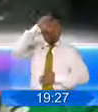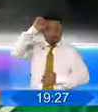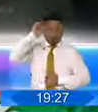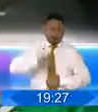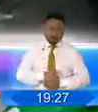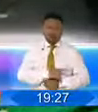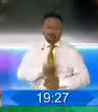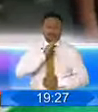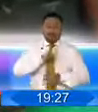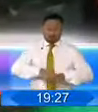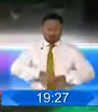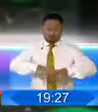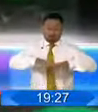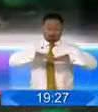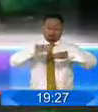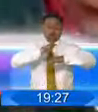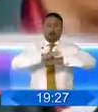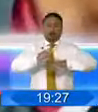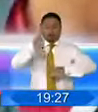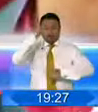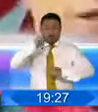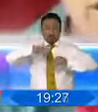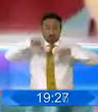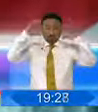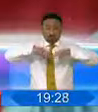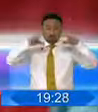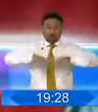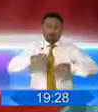quedó anegado tras una intensa lluvia.